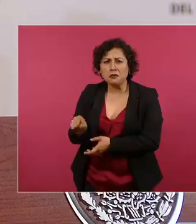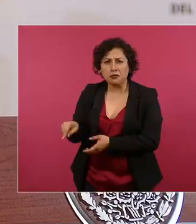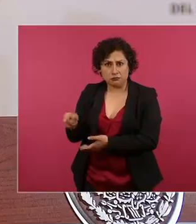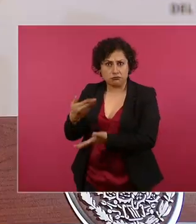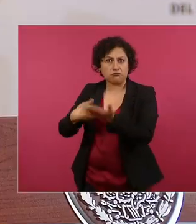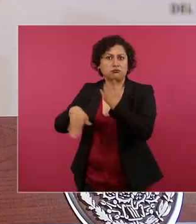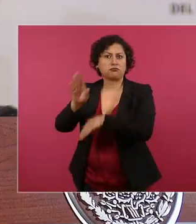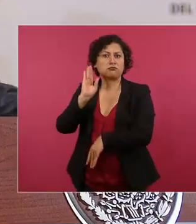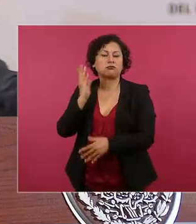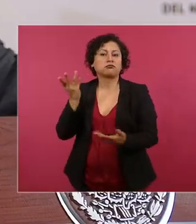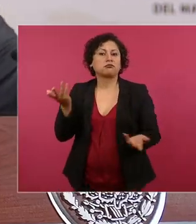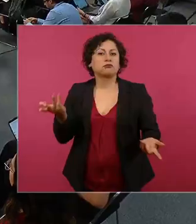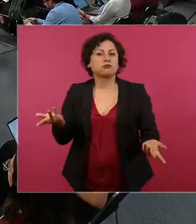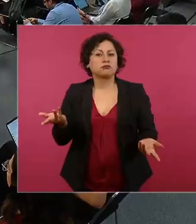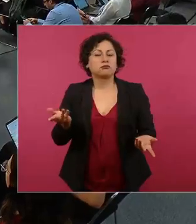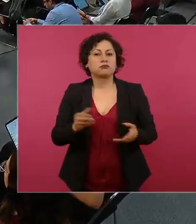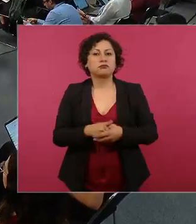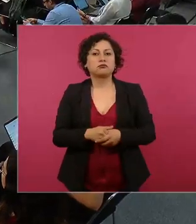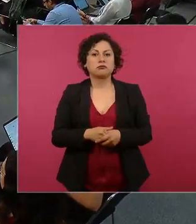Pero